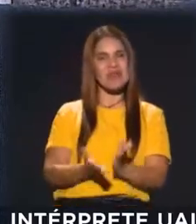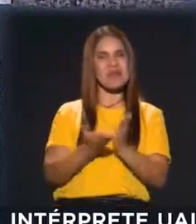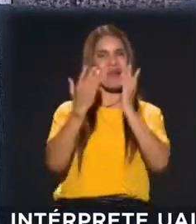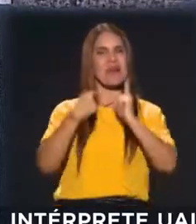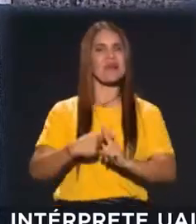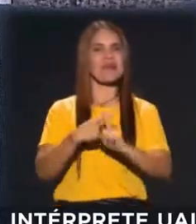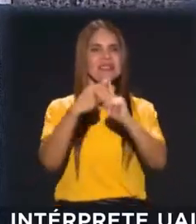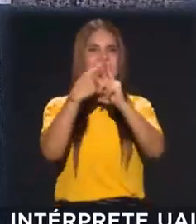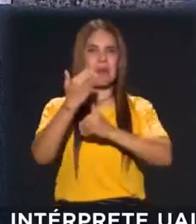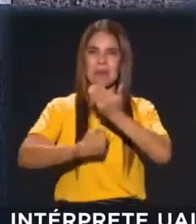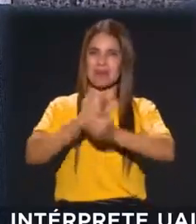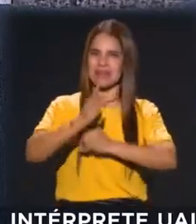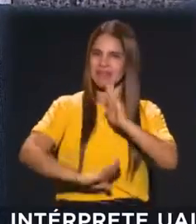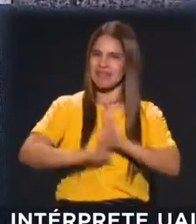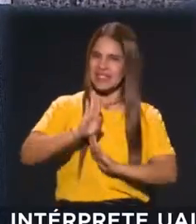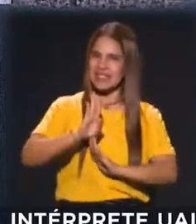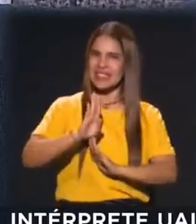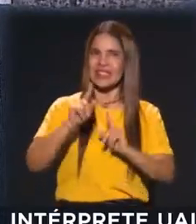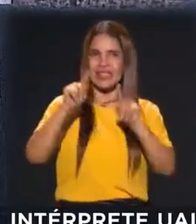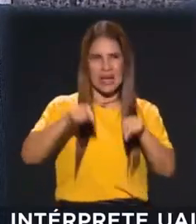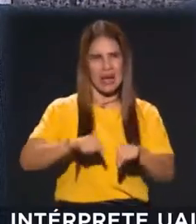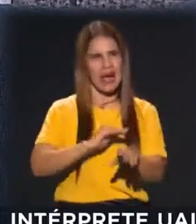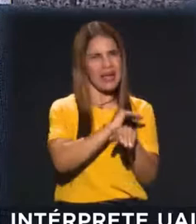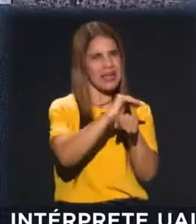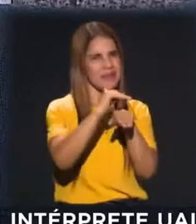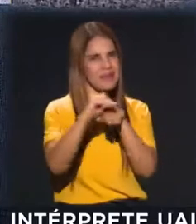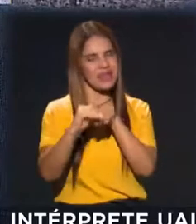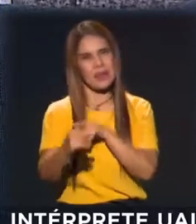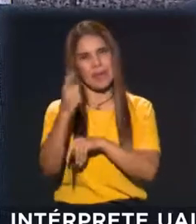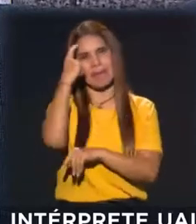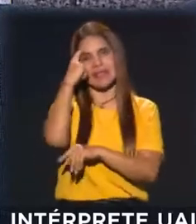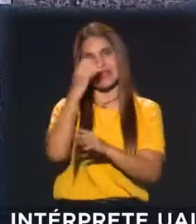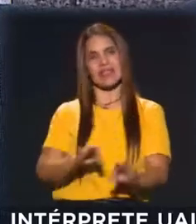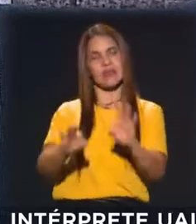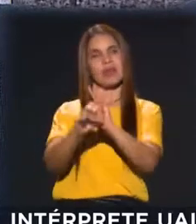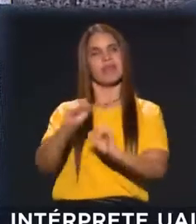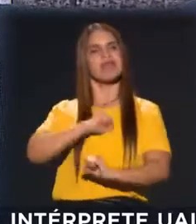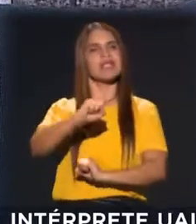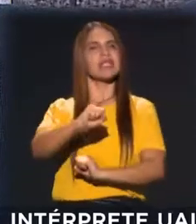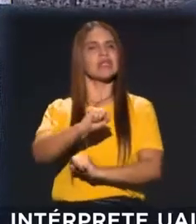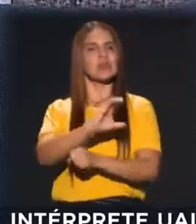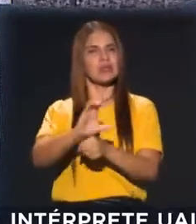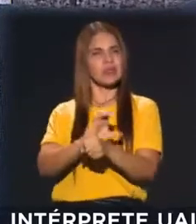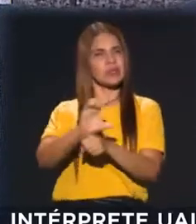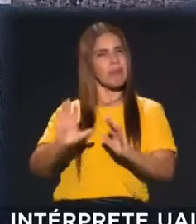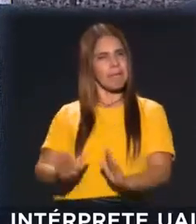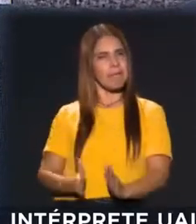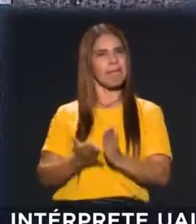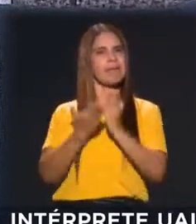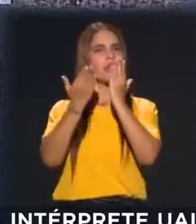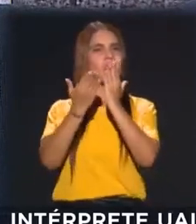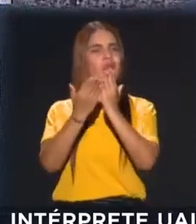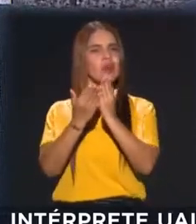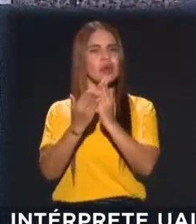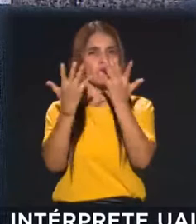resultados obtengo y mejores procesos. Pero también la invitación es a pensar que tenemos derecho a una mejor ciudad. Tenemos derecho a tener un